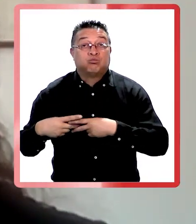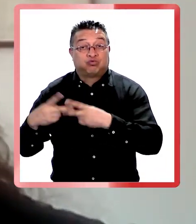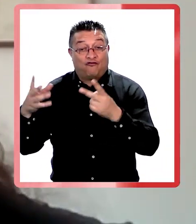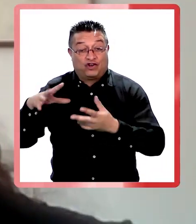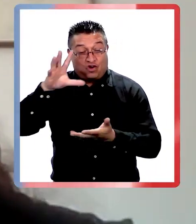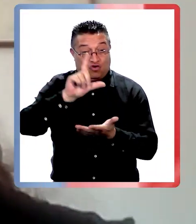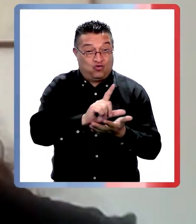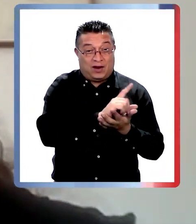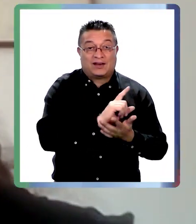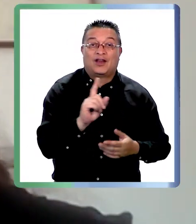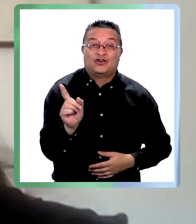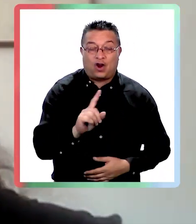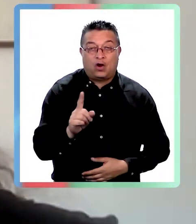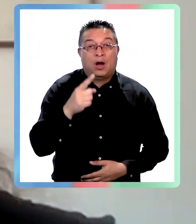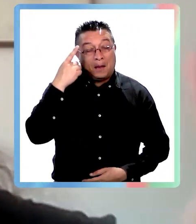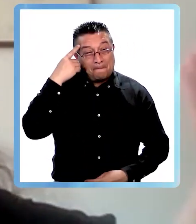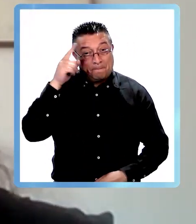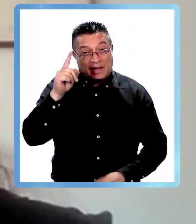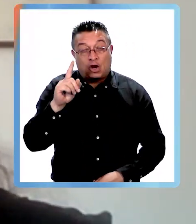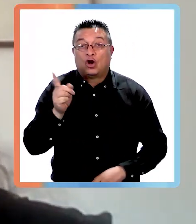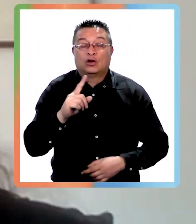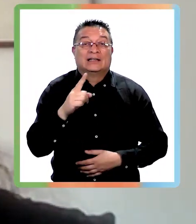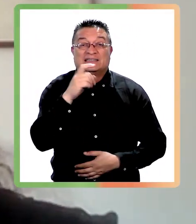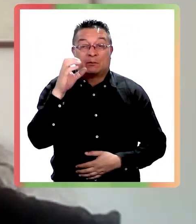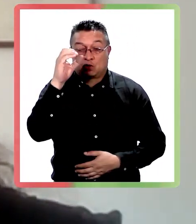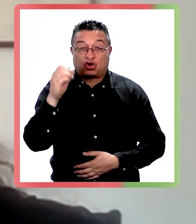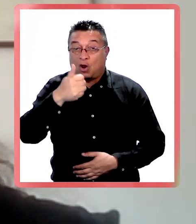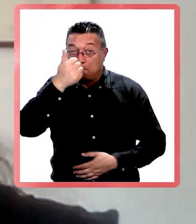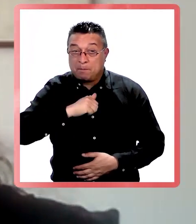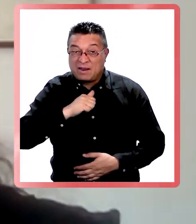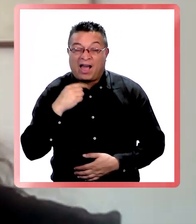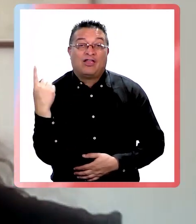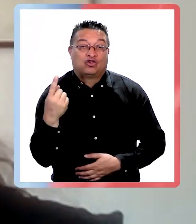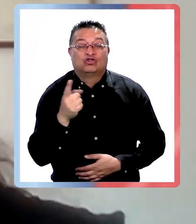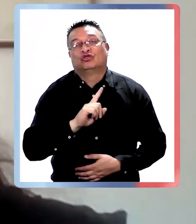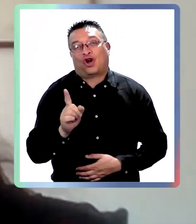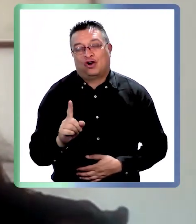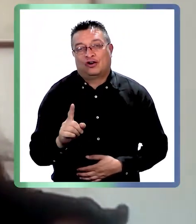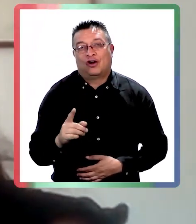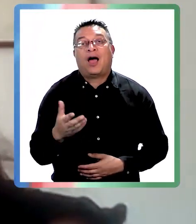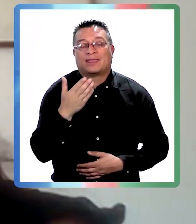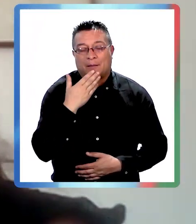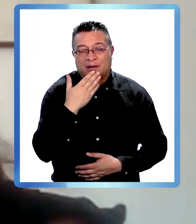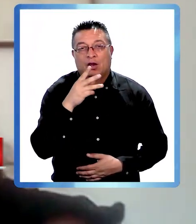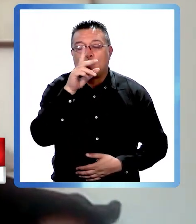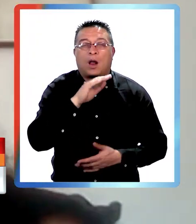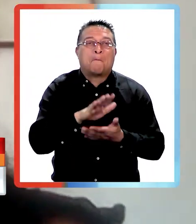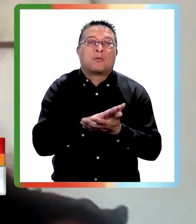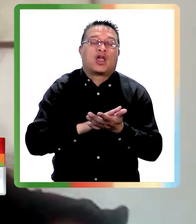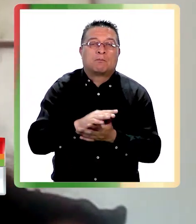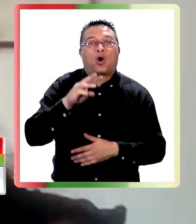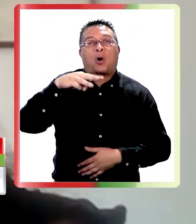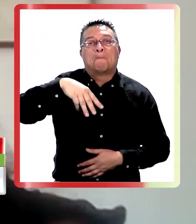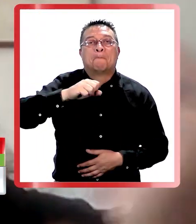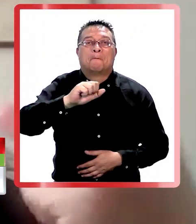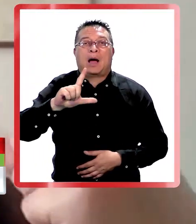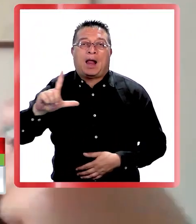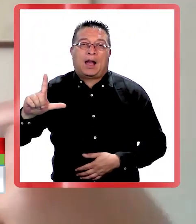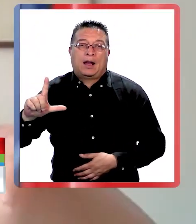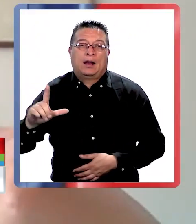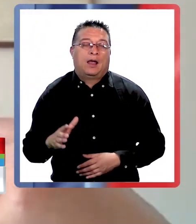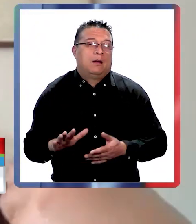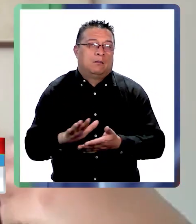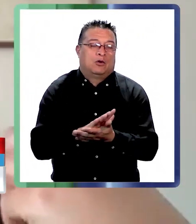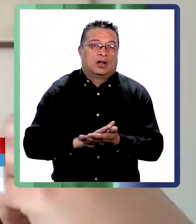son públicos, pero tampoco son completamente privados, ¿no es cierto? Como un mall, por